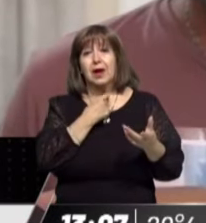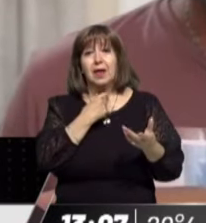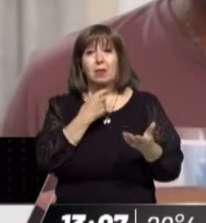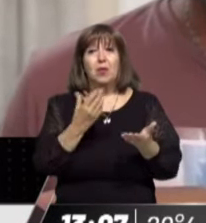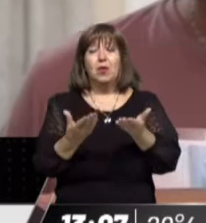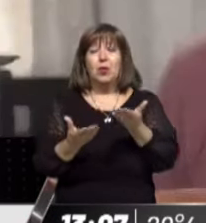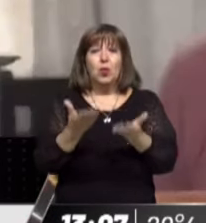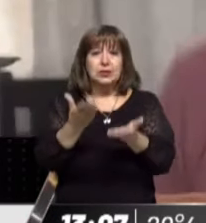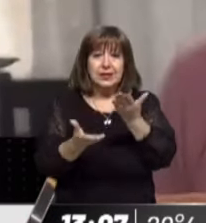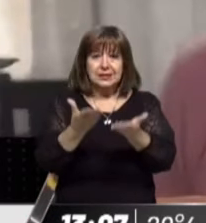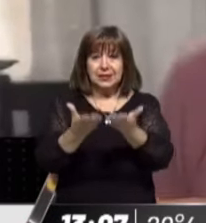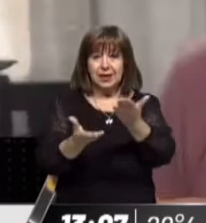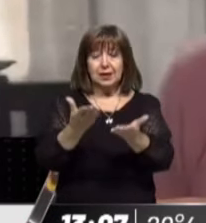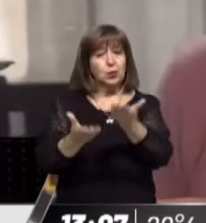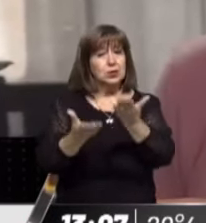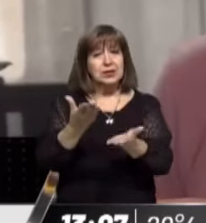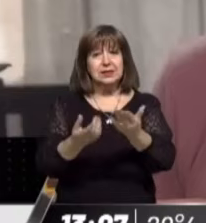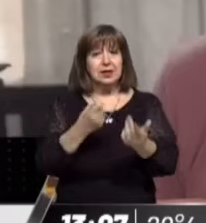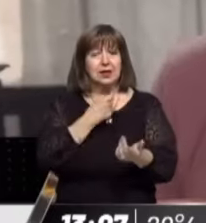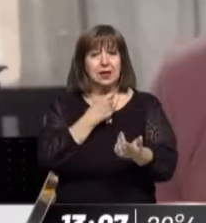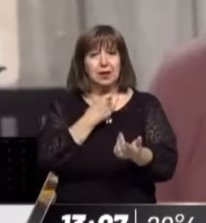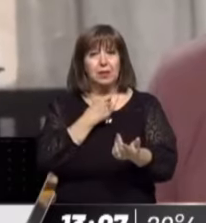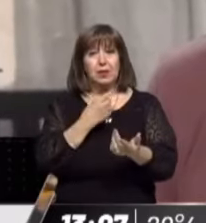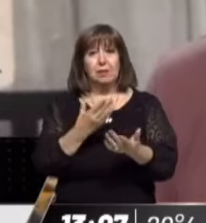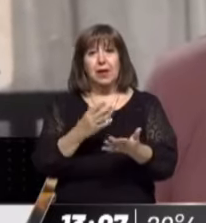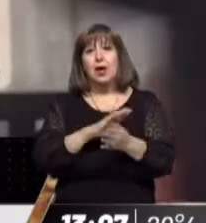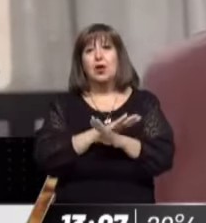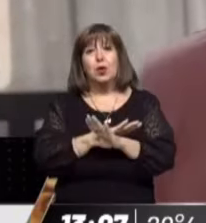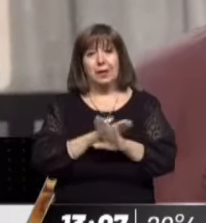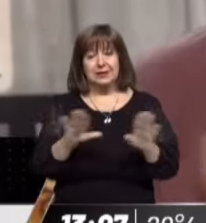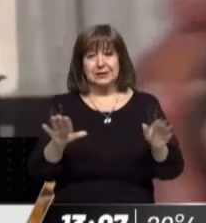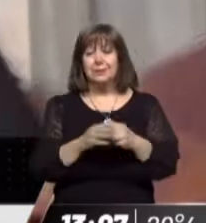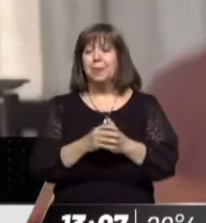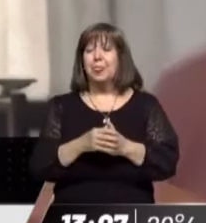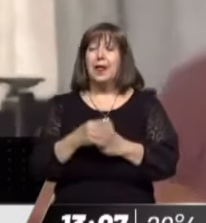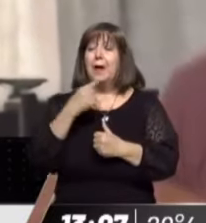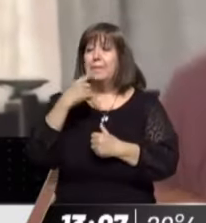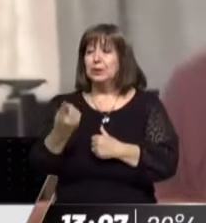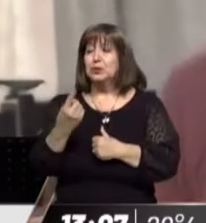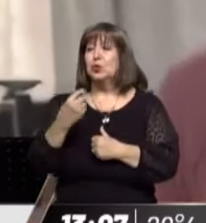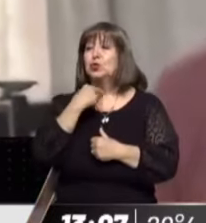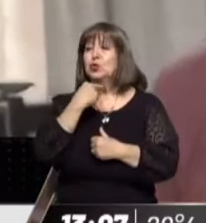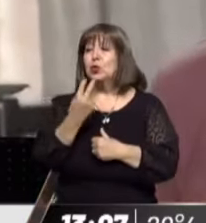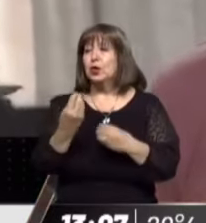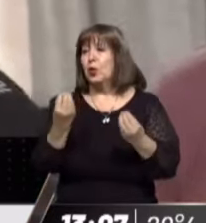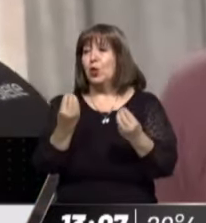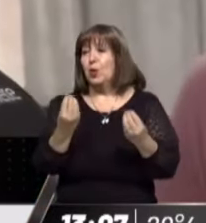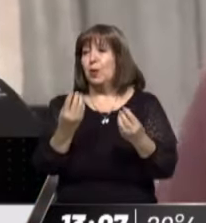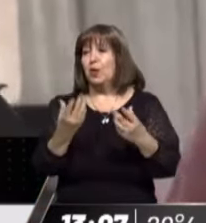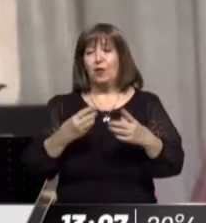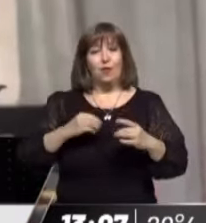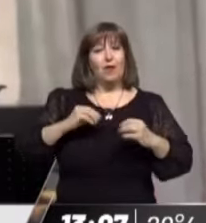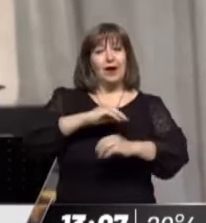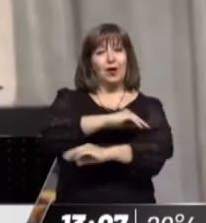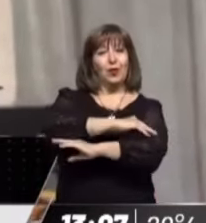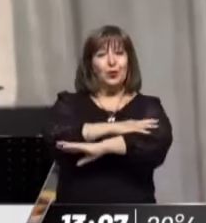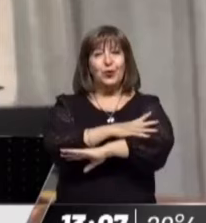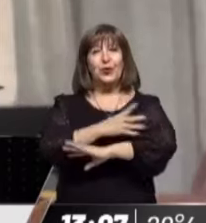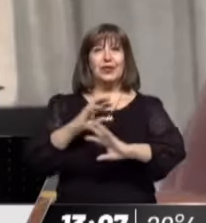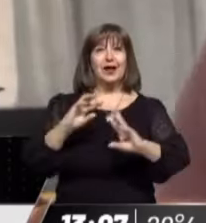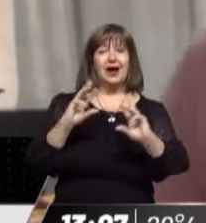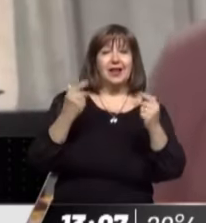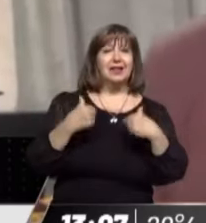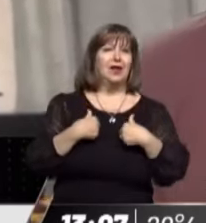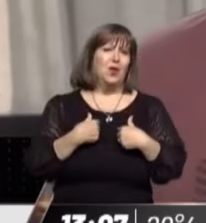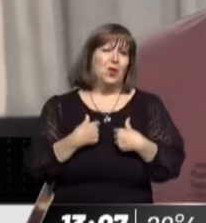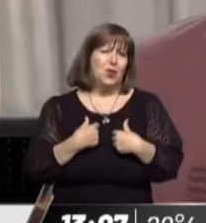más Santi que no haiga más Santi Cómo era Santi era muy